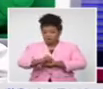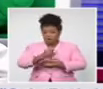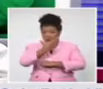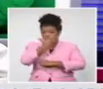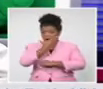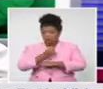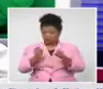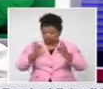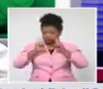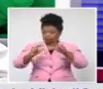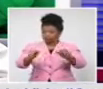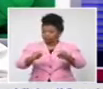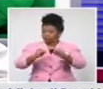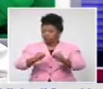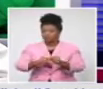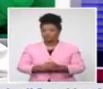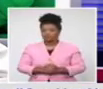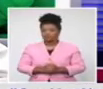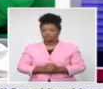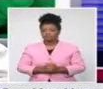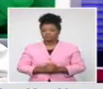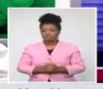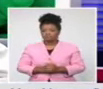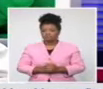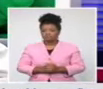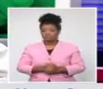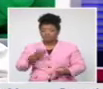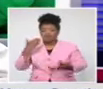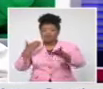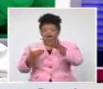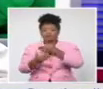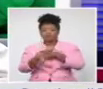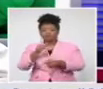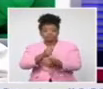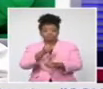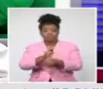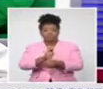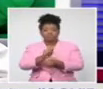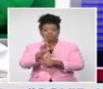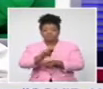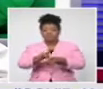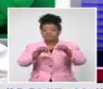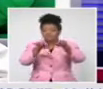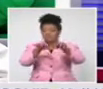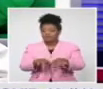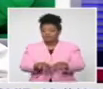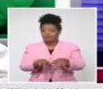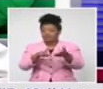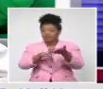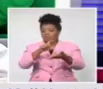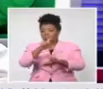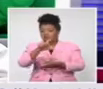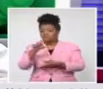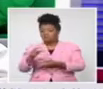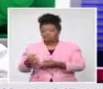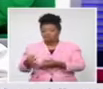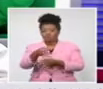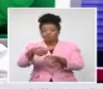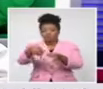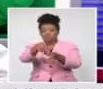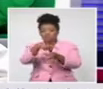además se desempeñó como primer secretario del partido en el municipio especial Isla de la Juventud con